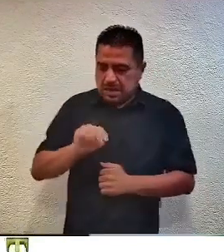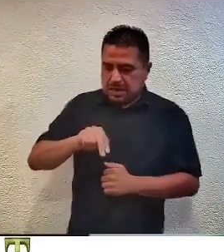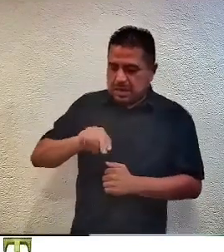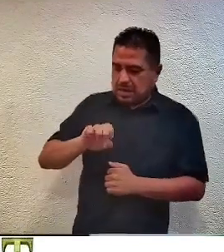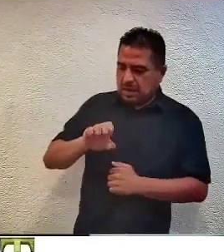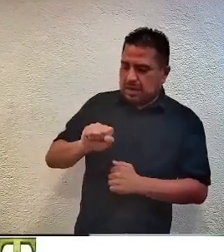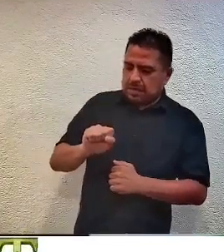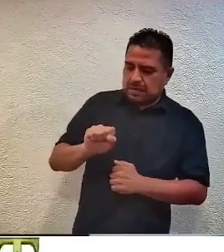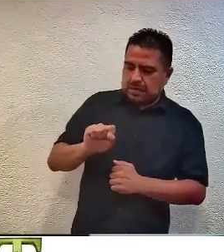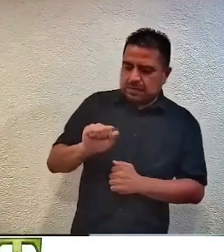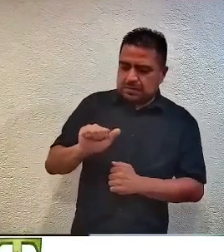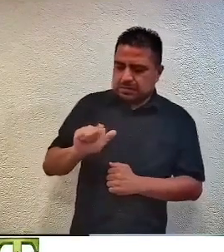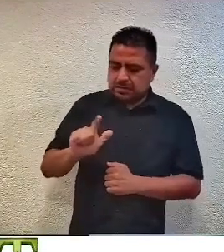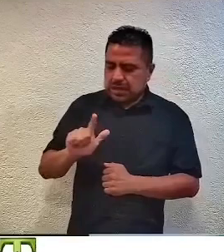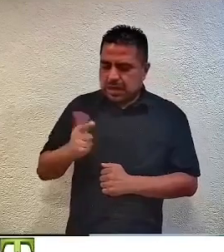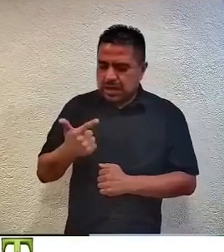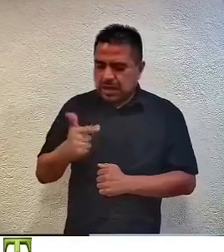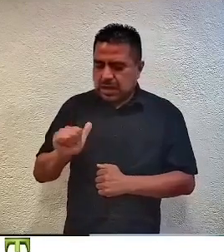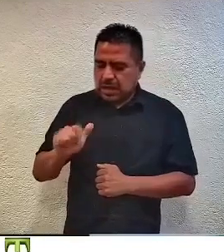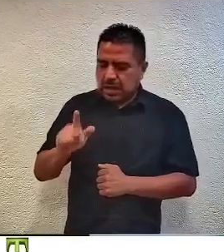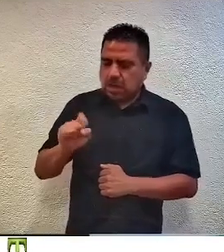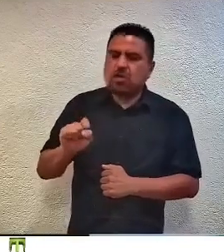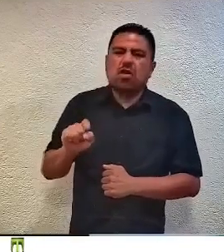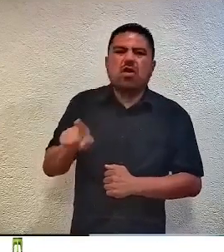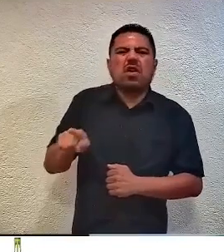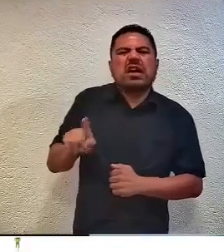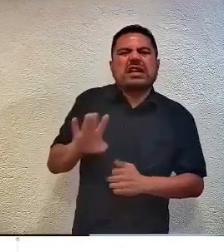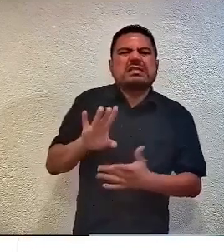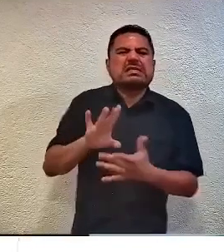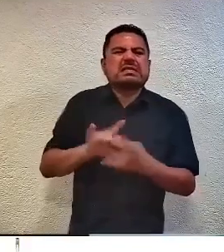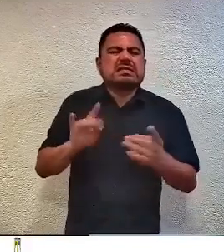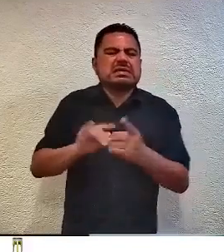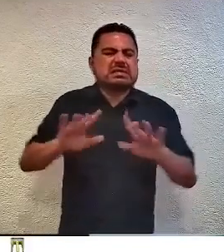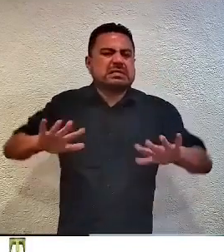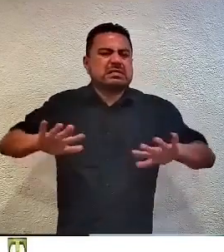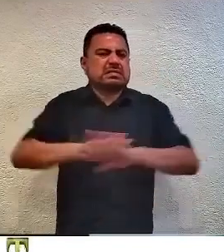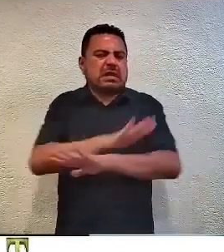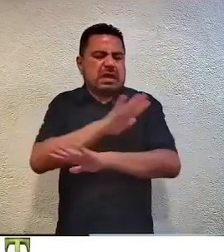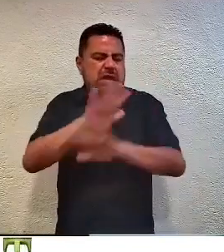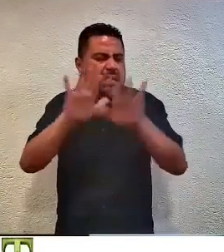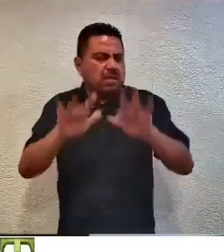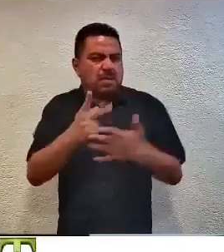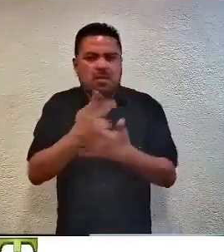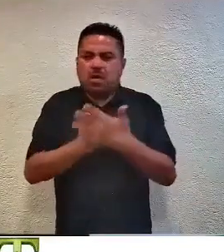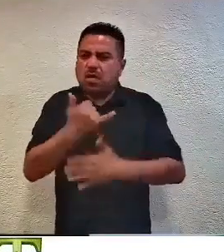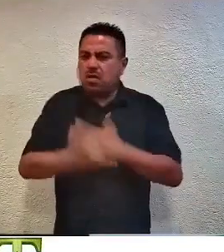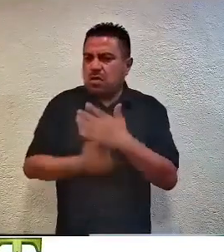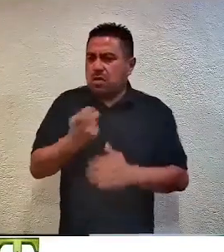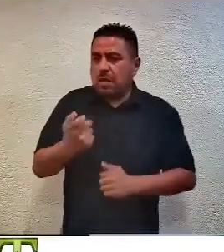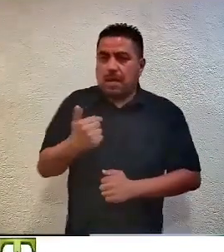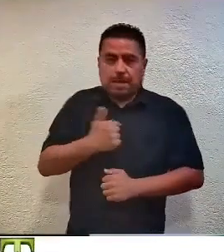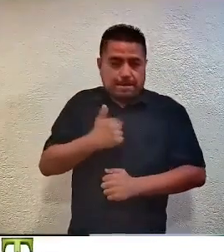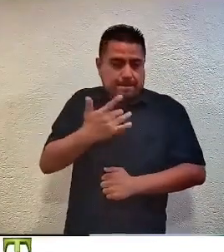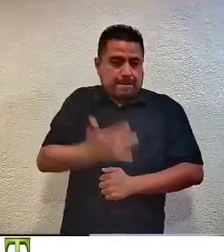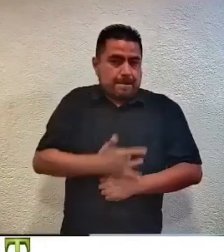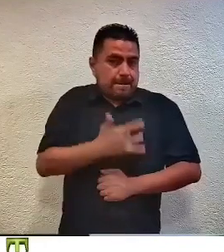Betancur Salgado, por referirse a que estamos variando la litis en este proyecto, me parece pues un